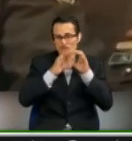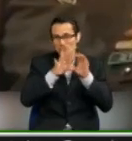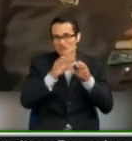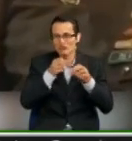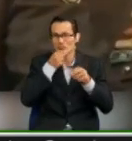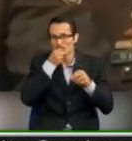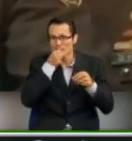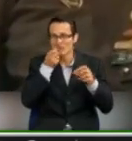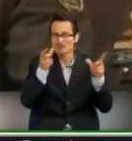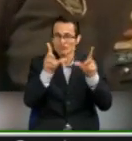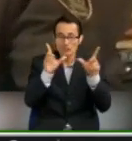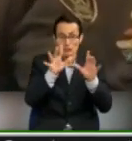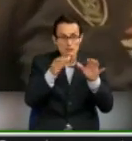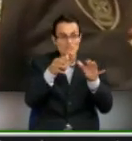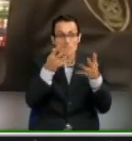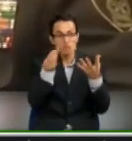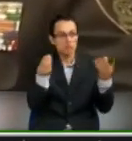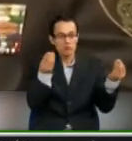infructuosamente,